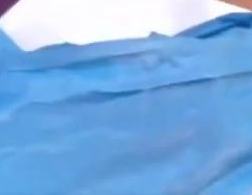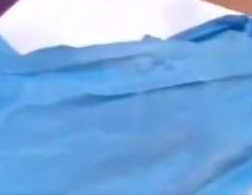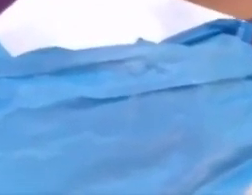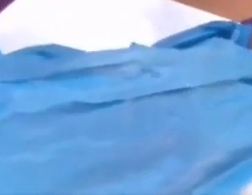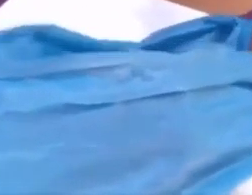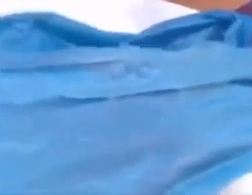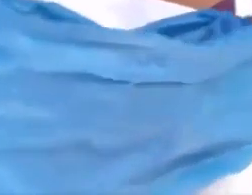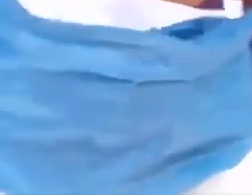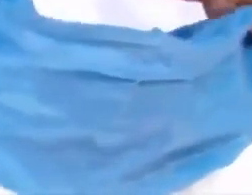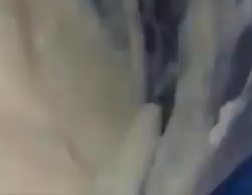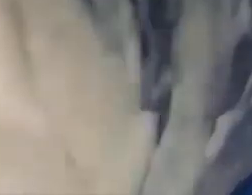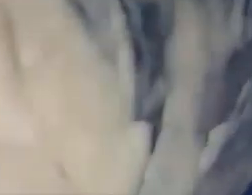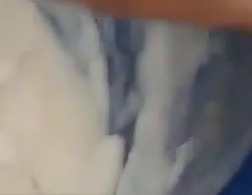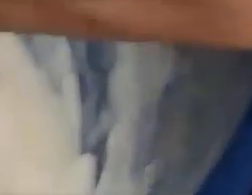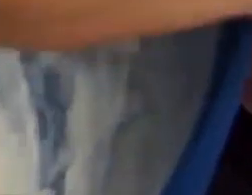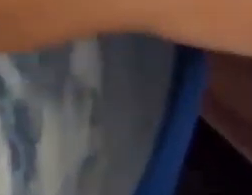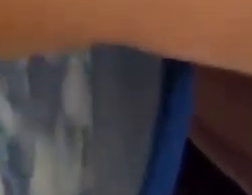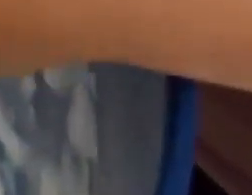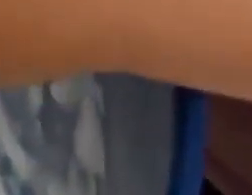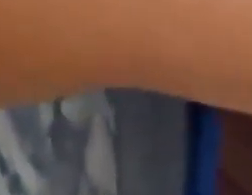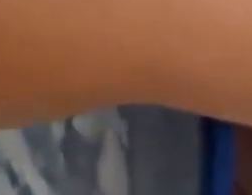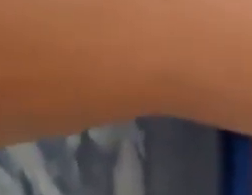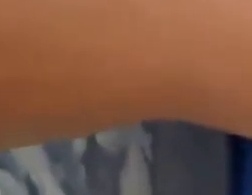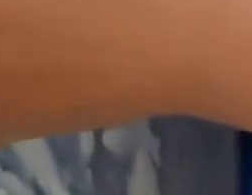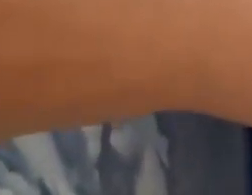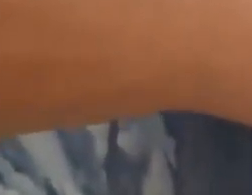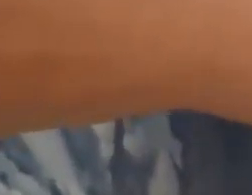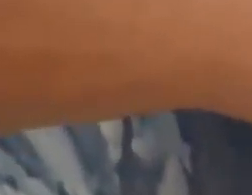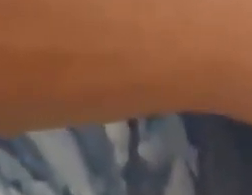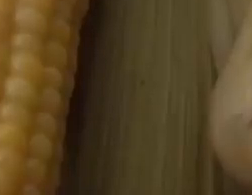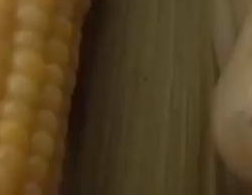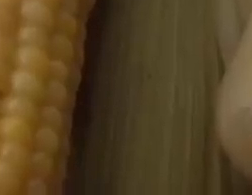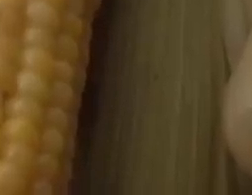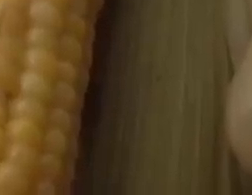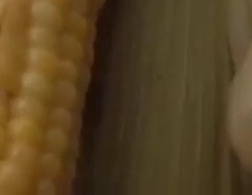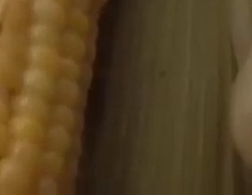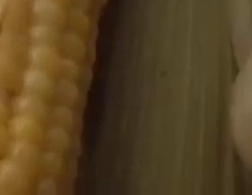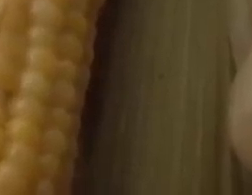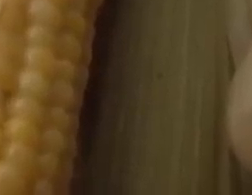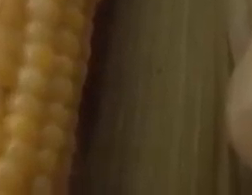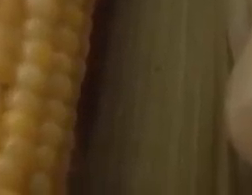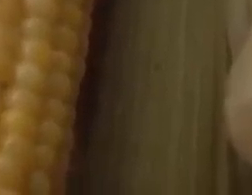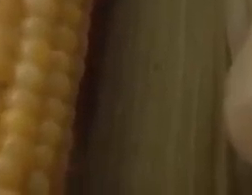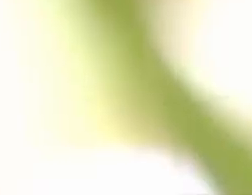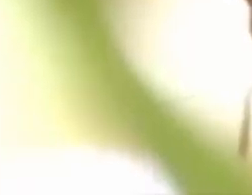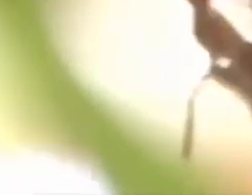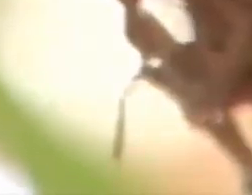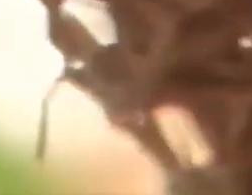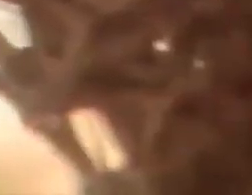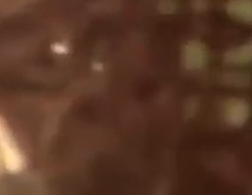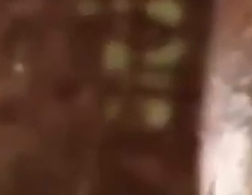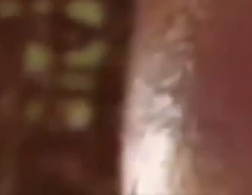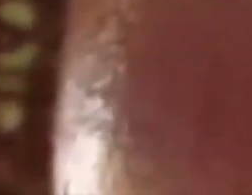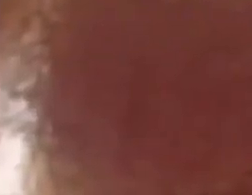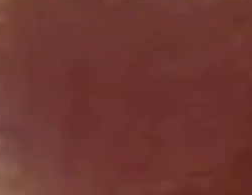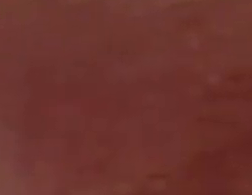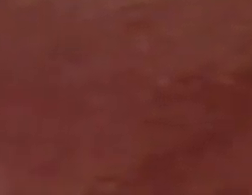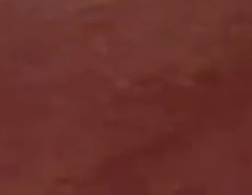tu lago y de tu cruz. Y para morir tranquilo solo me falta pedir la